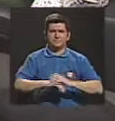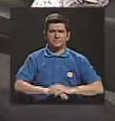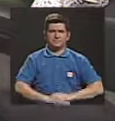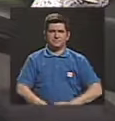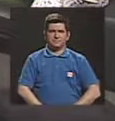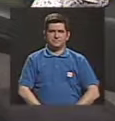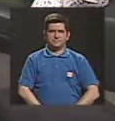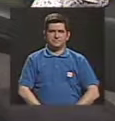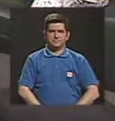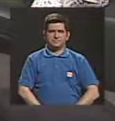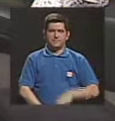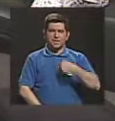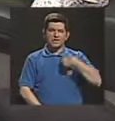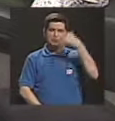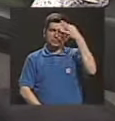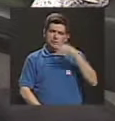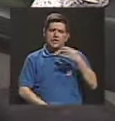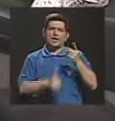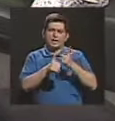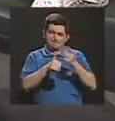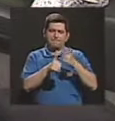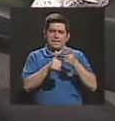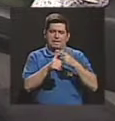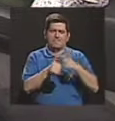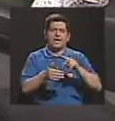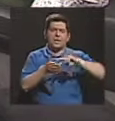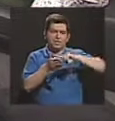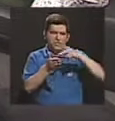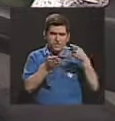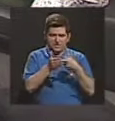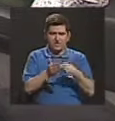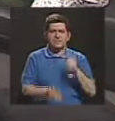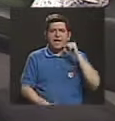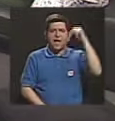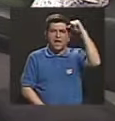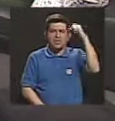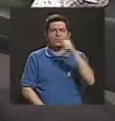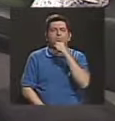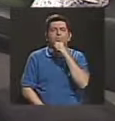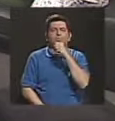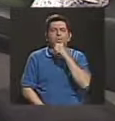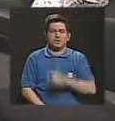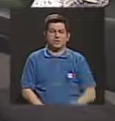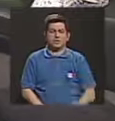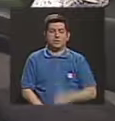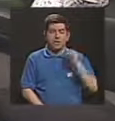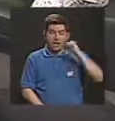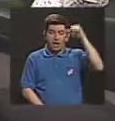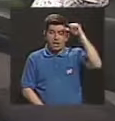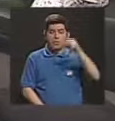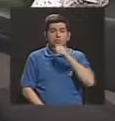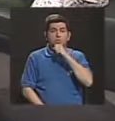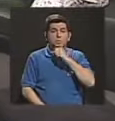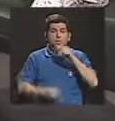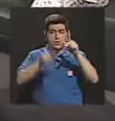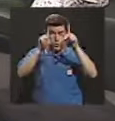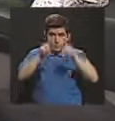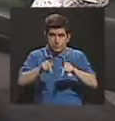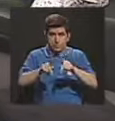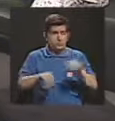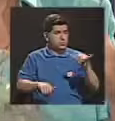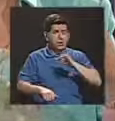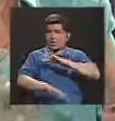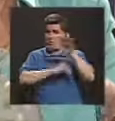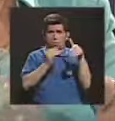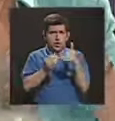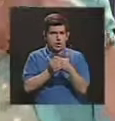Bueno, yo creo que primero tendríamos que definir lo que es un adulto mayor. Sí. Un adulto mayor es una persona común y